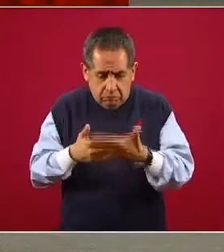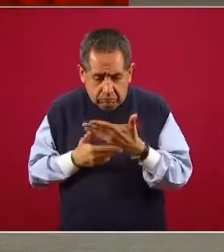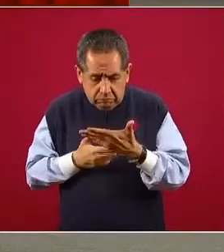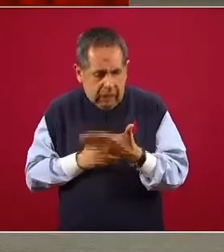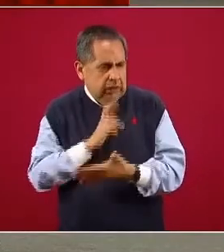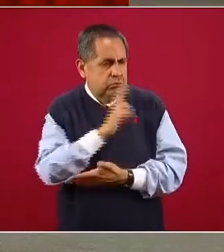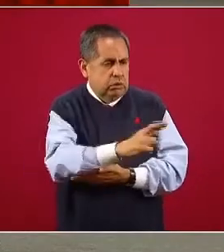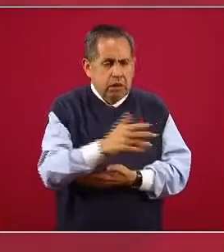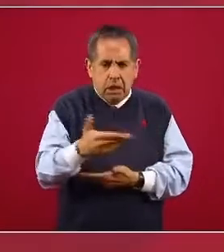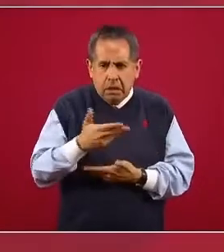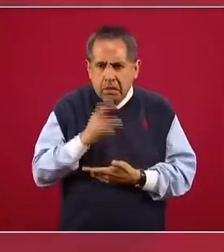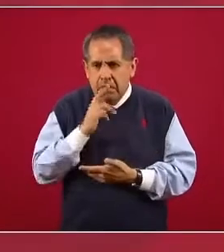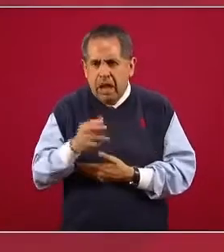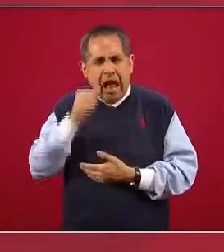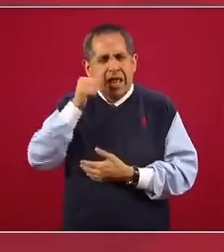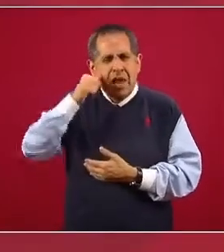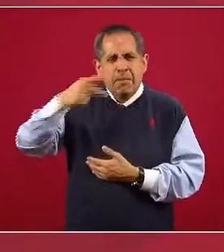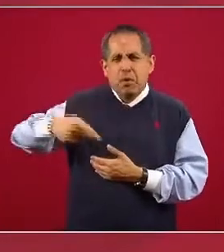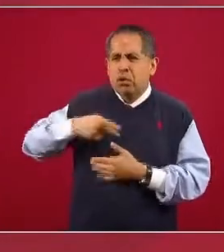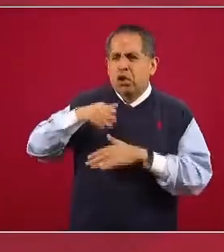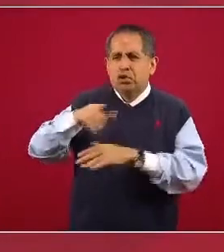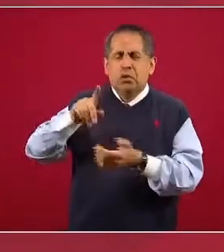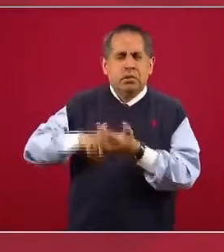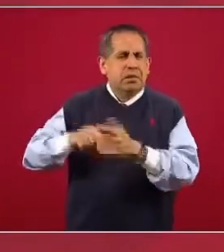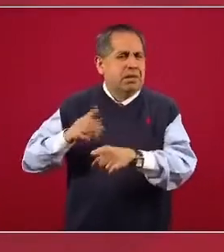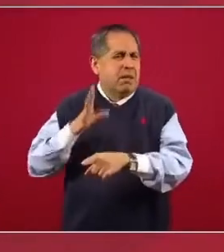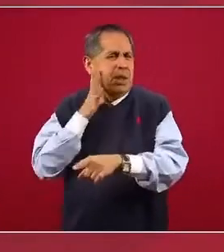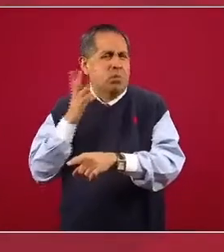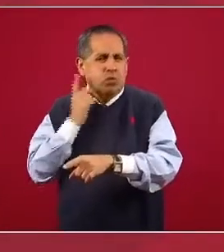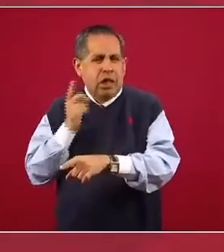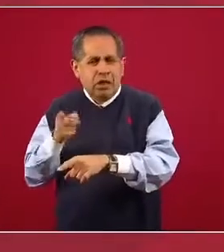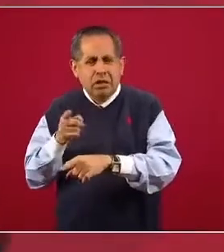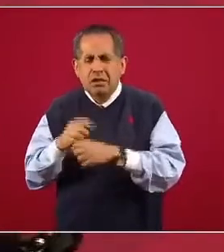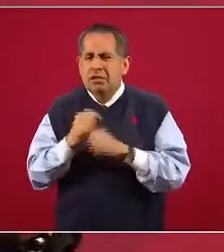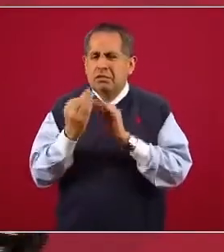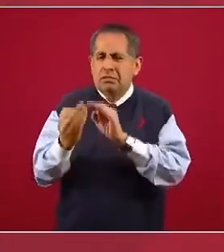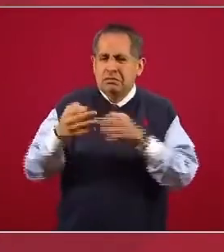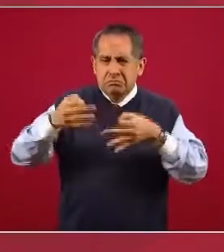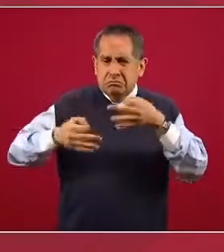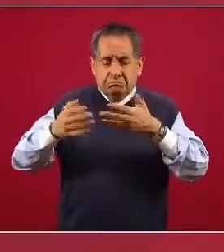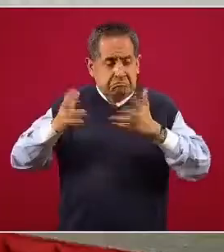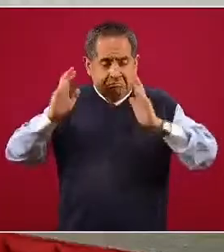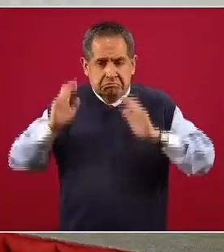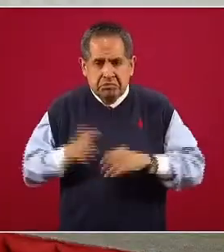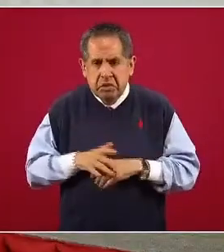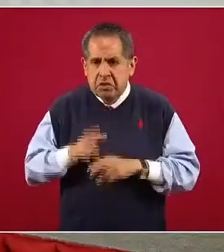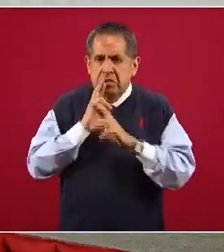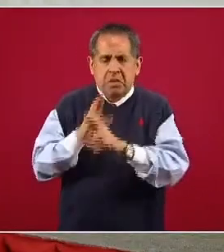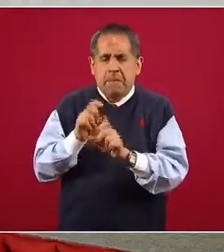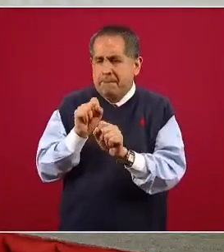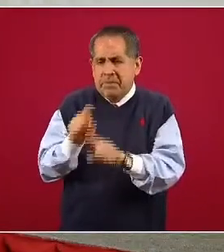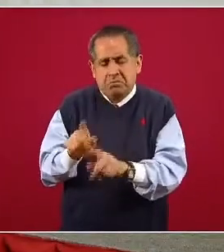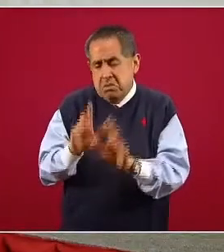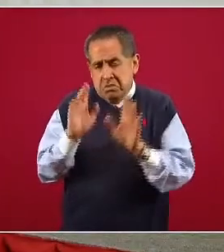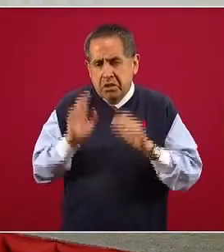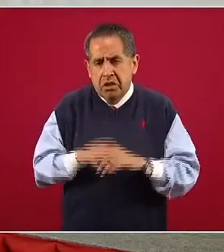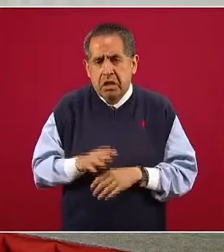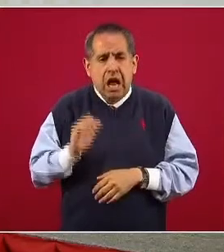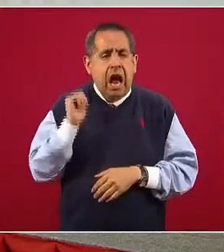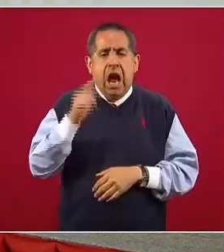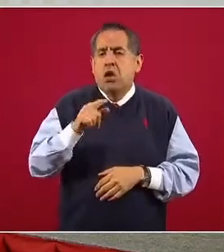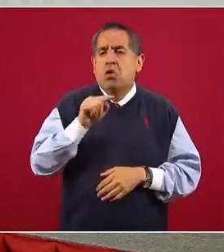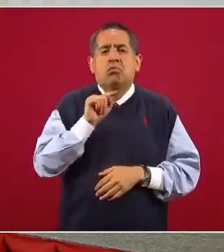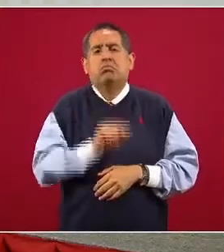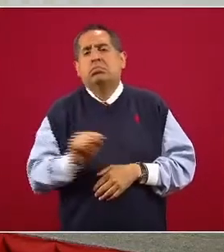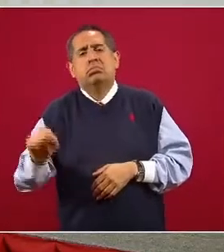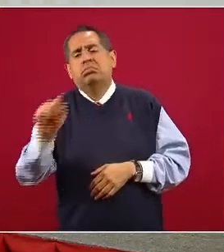a cualquier cuestionamiento. Ayer me preguntaban sobre el Poder Legislativo, las comparecencias y demás, y la respuesta es la misma. Cualquier